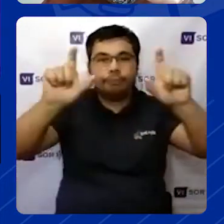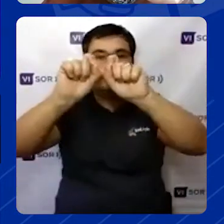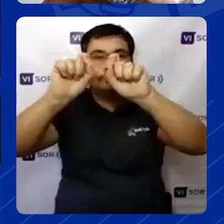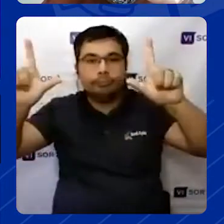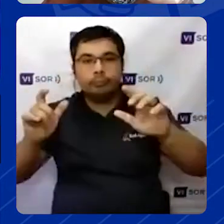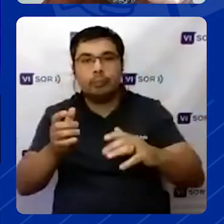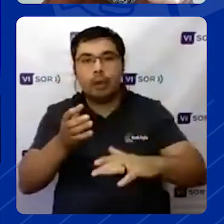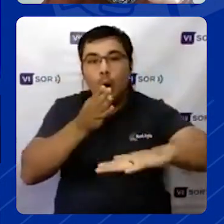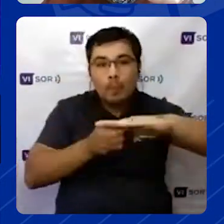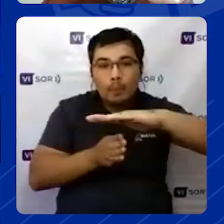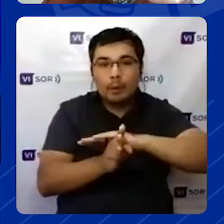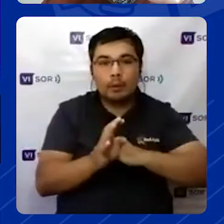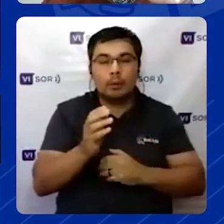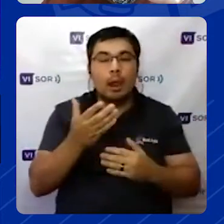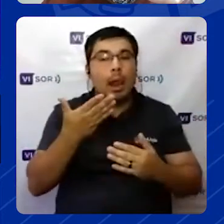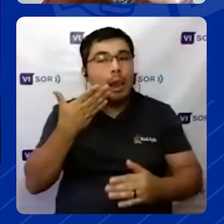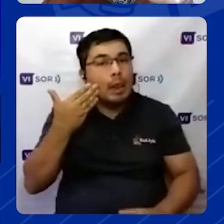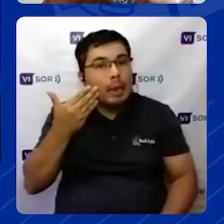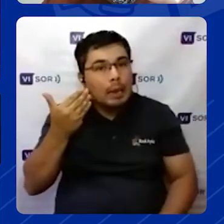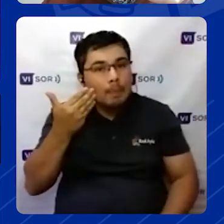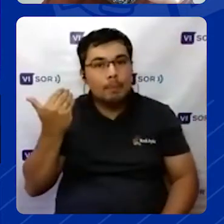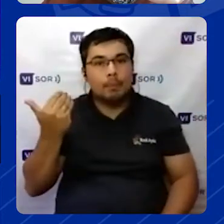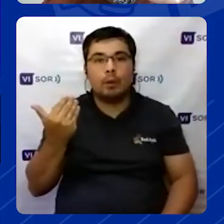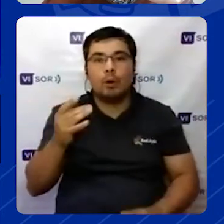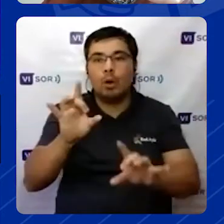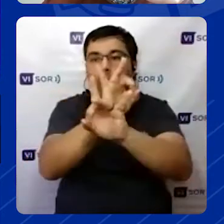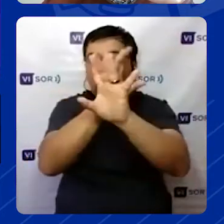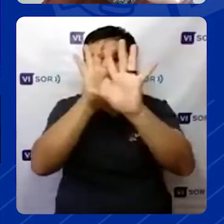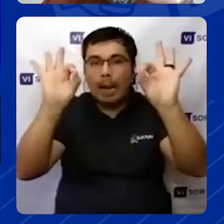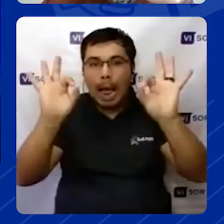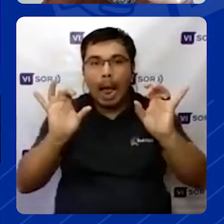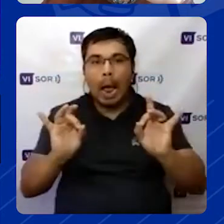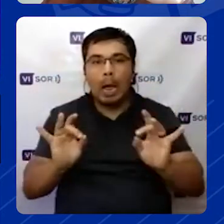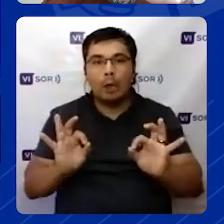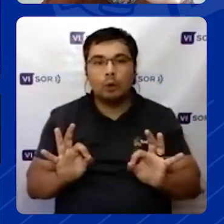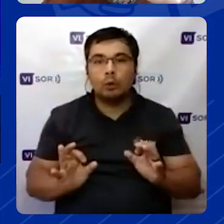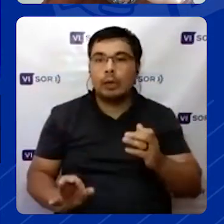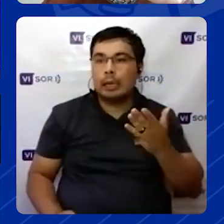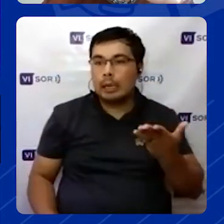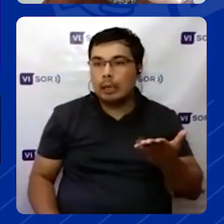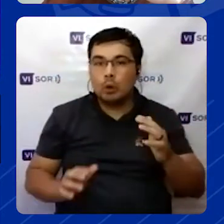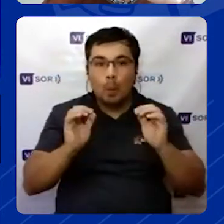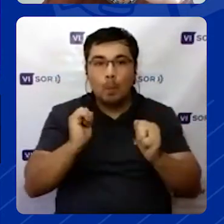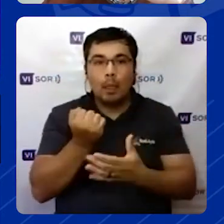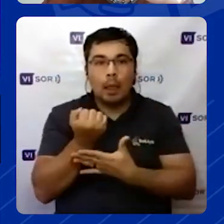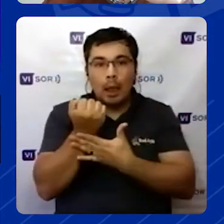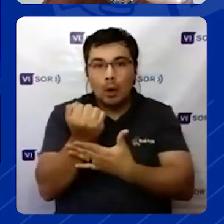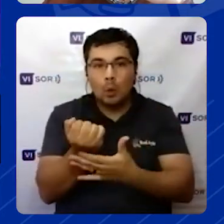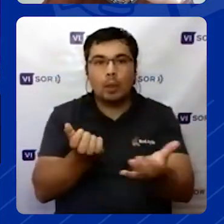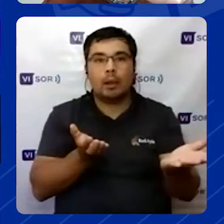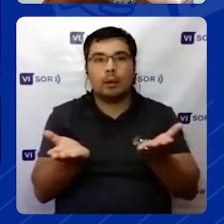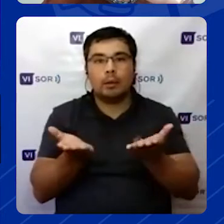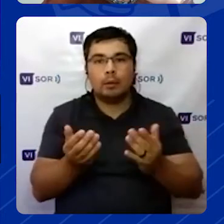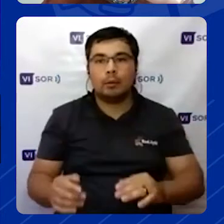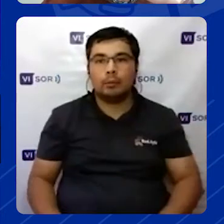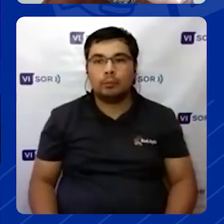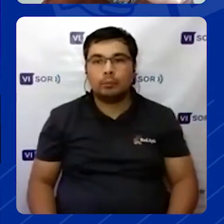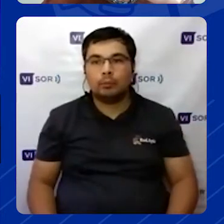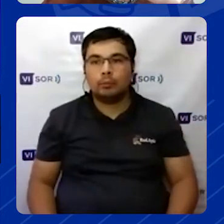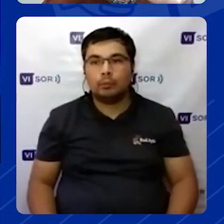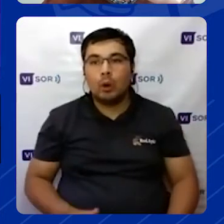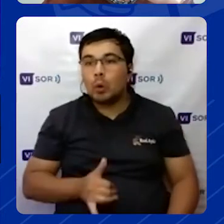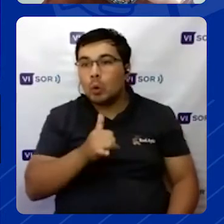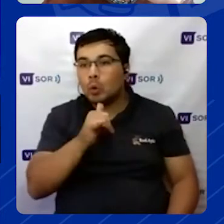limpio, bien claro, y eso de todas maneras se podría ayudar desde el servicio. Como una, no sé si una asesoría,